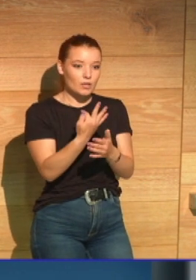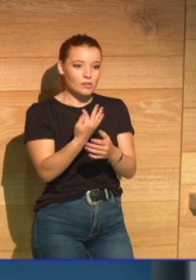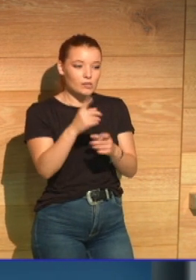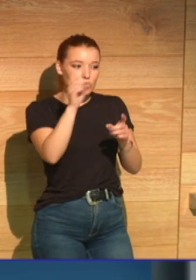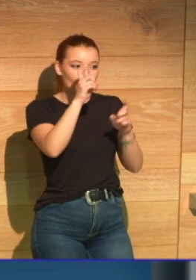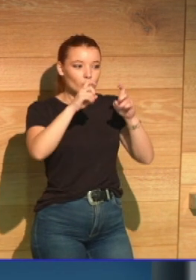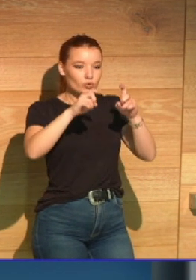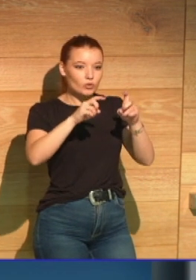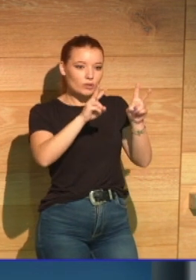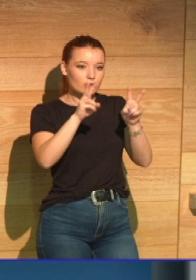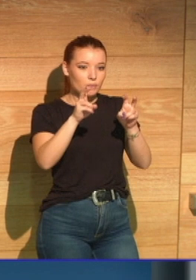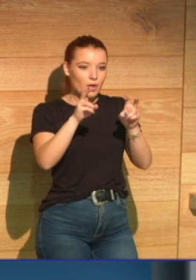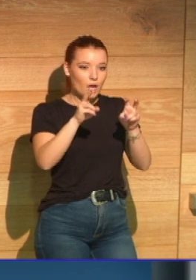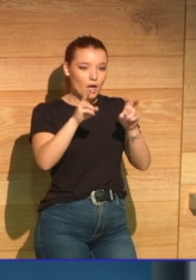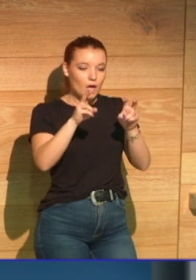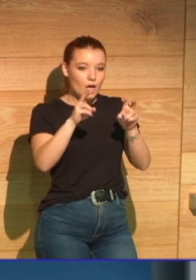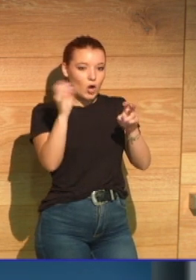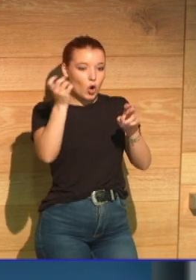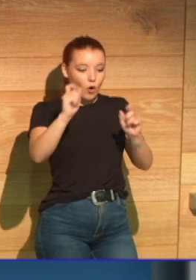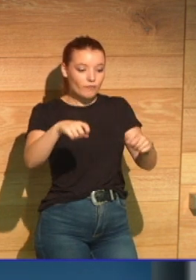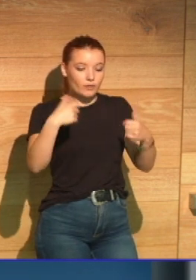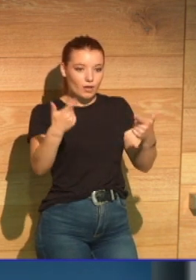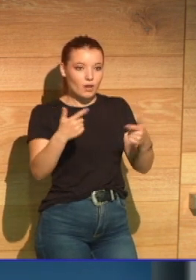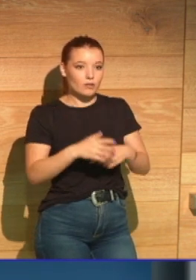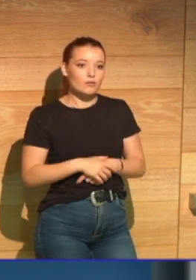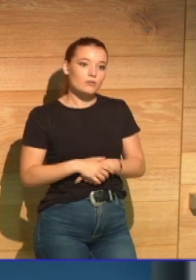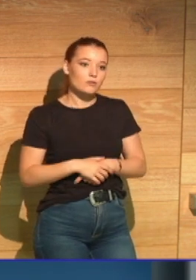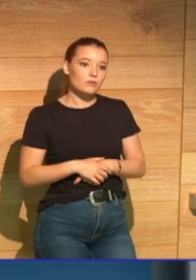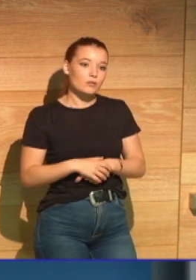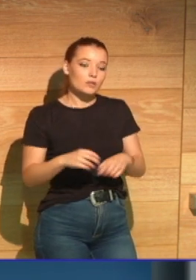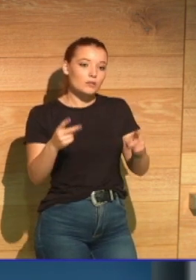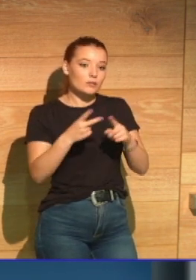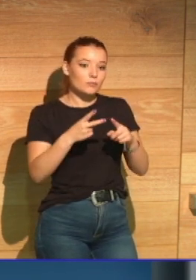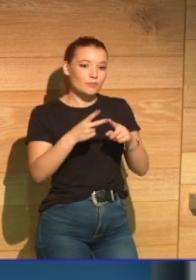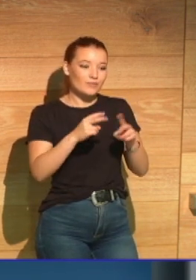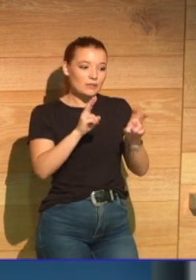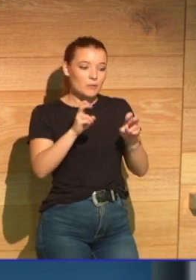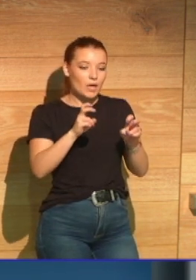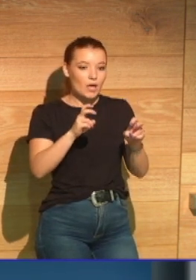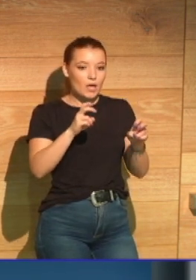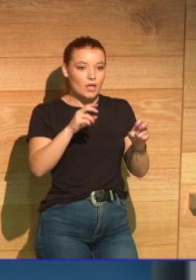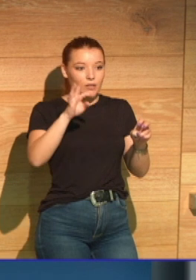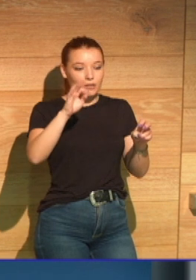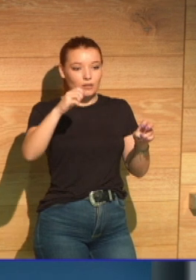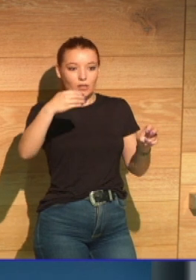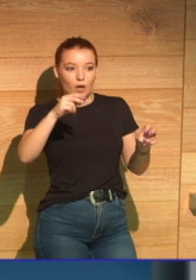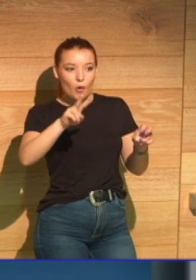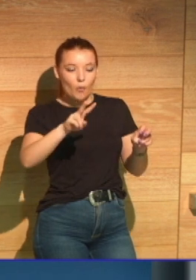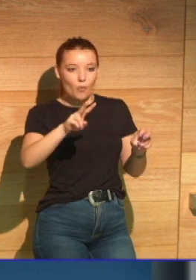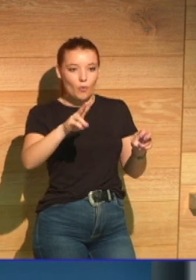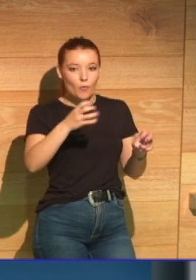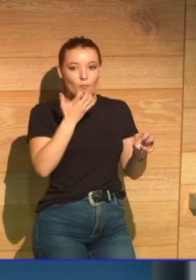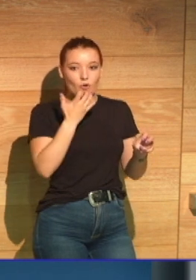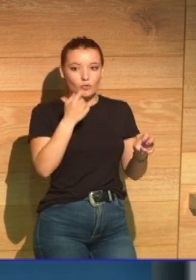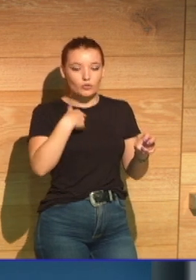versiones oficiales desde muchos lugares, hacer evidentes las memorias tabú de algunas colecciones de museos. Estoy pensando el